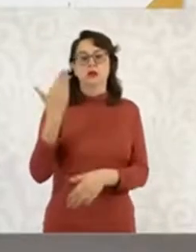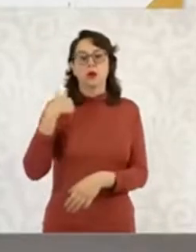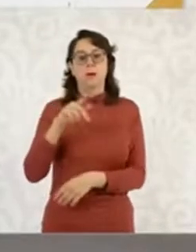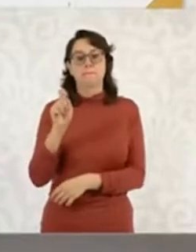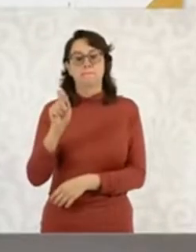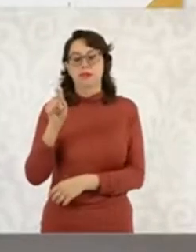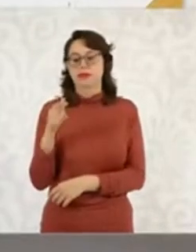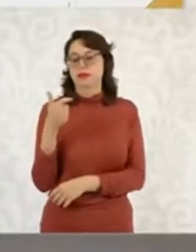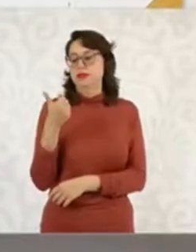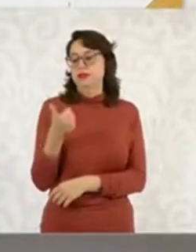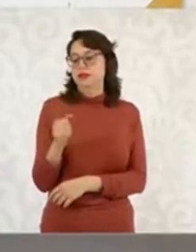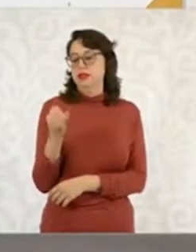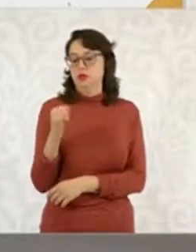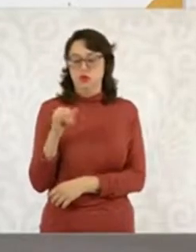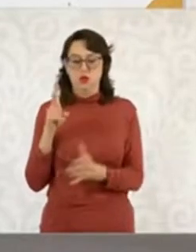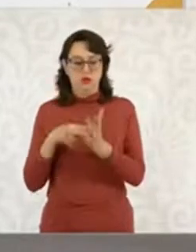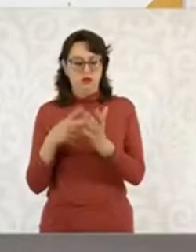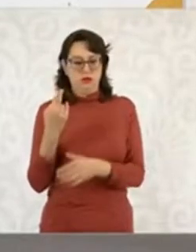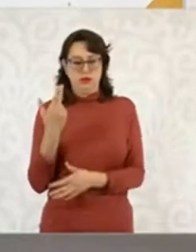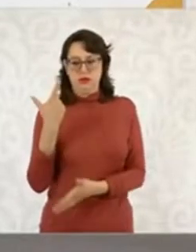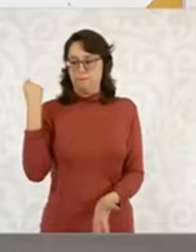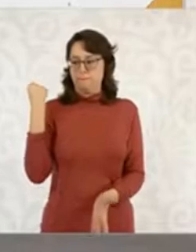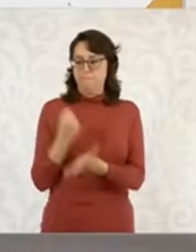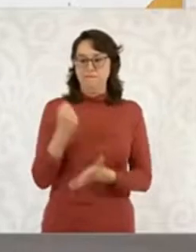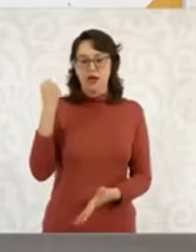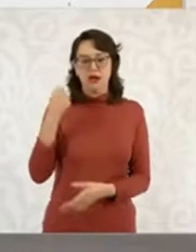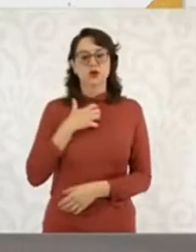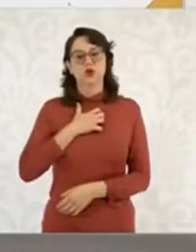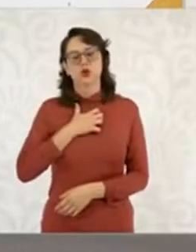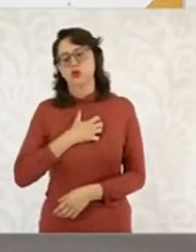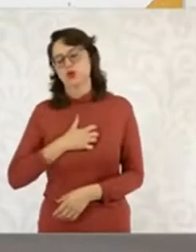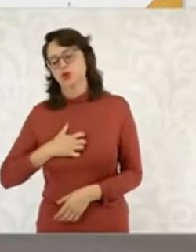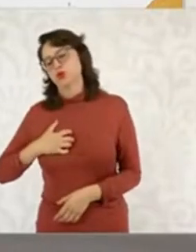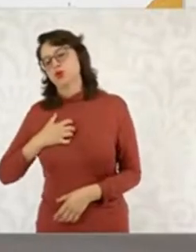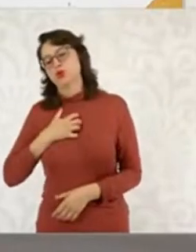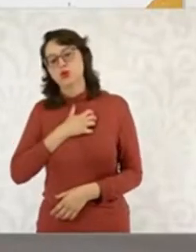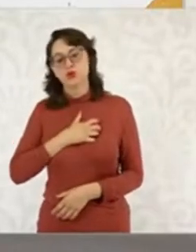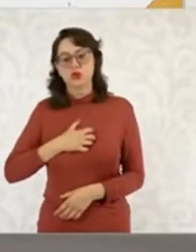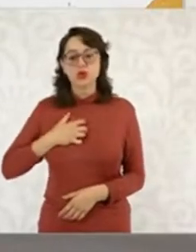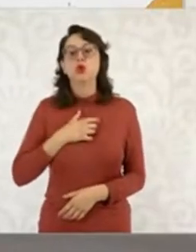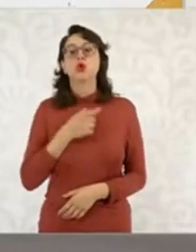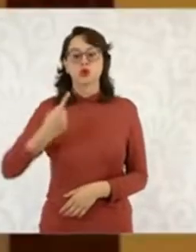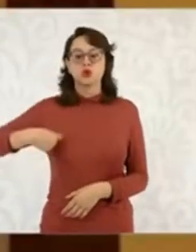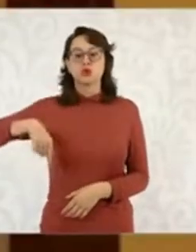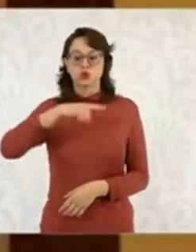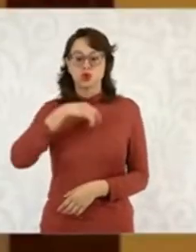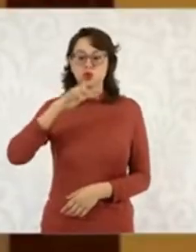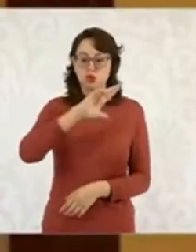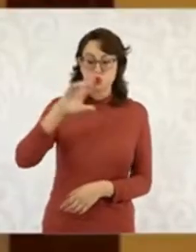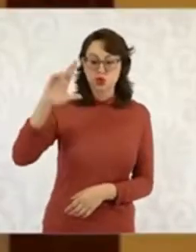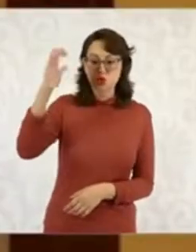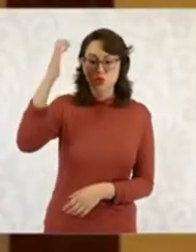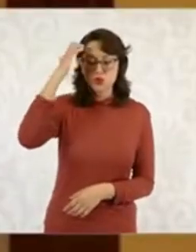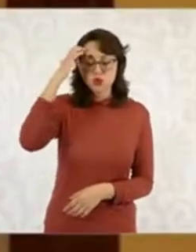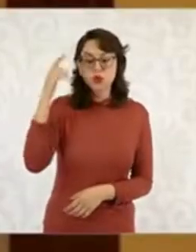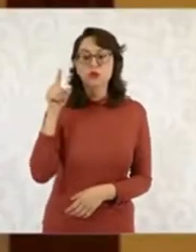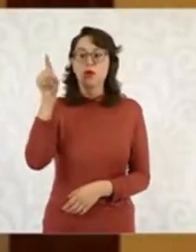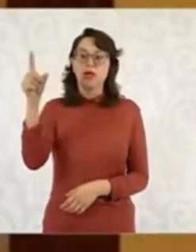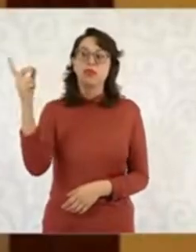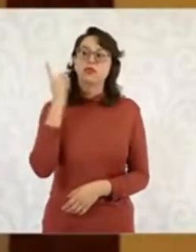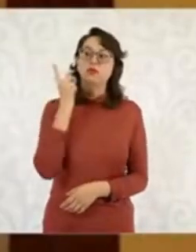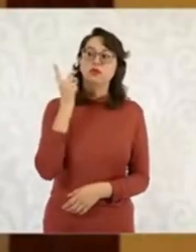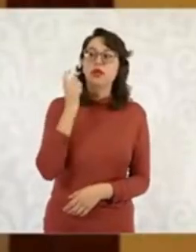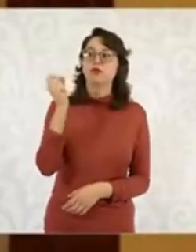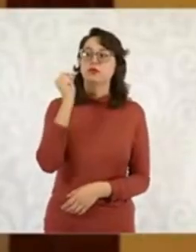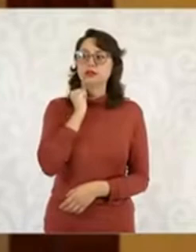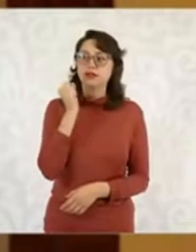junio. Estamos muy contentos y reconocemos el gran trabajo que hizo el papel legislativo, la primera parte que se